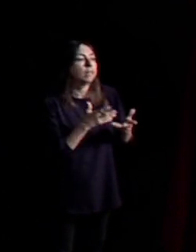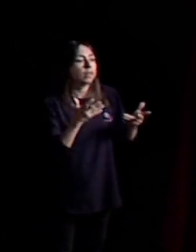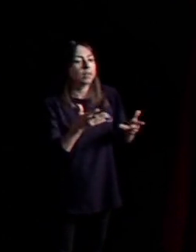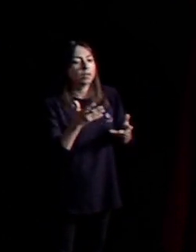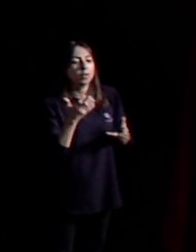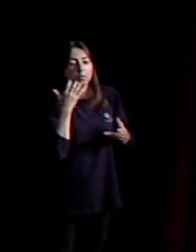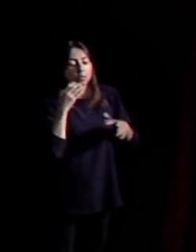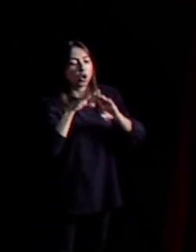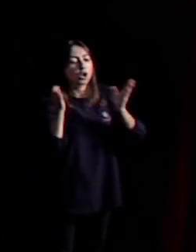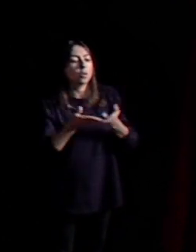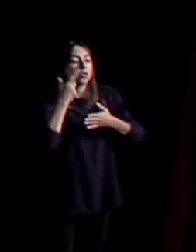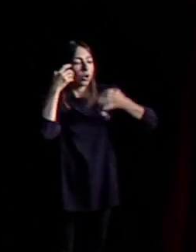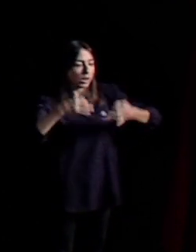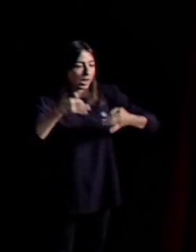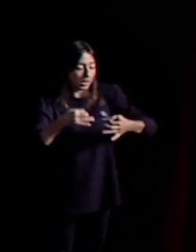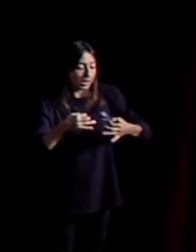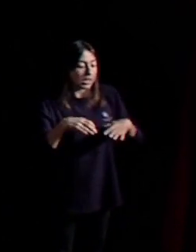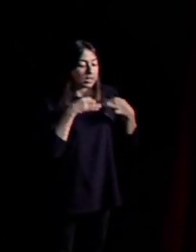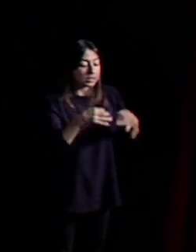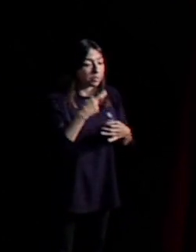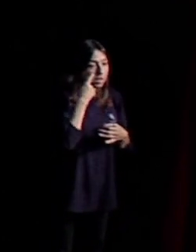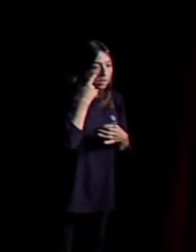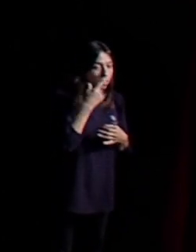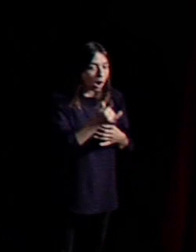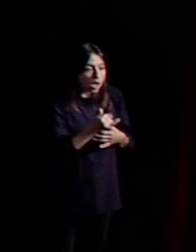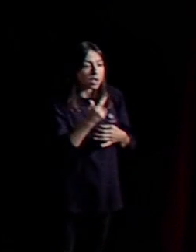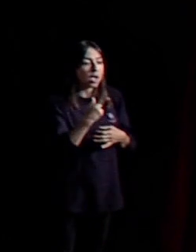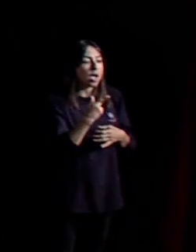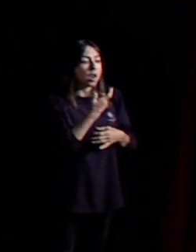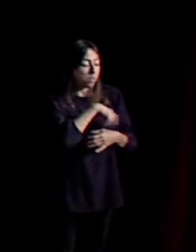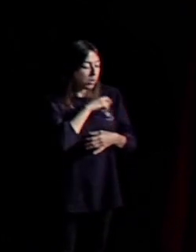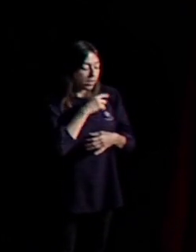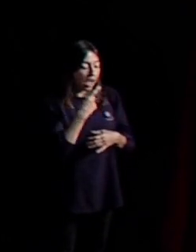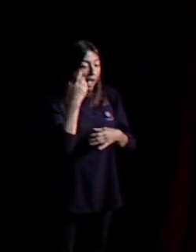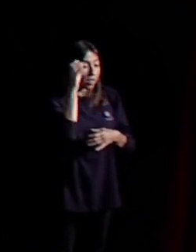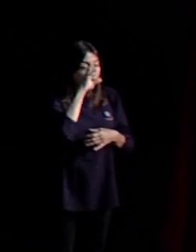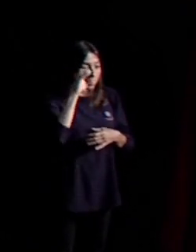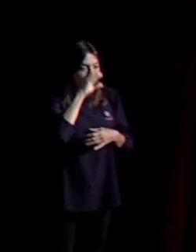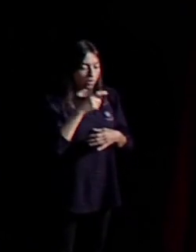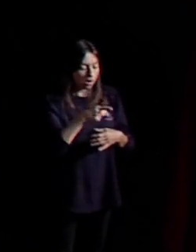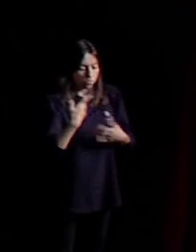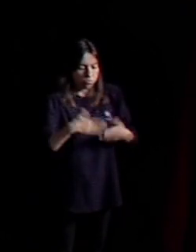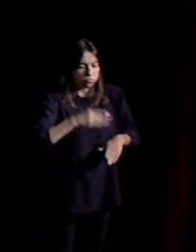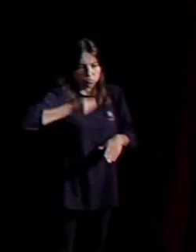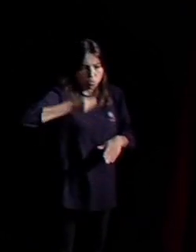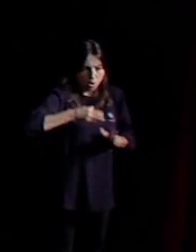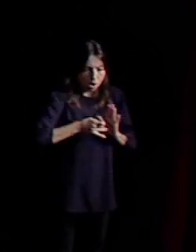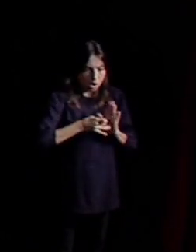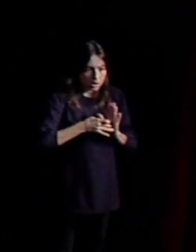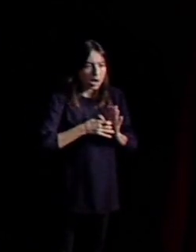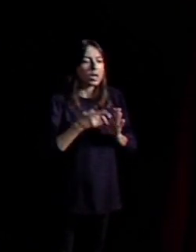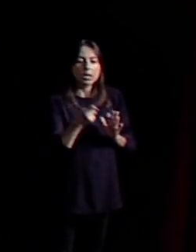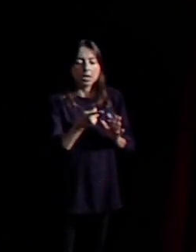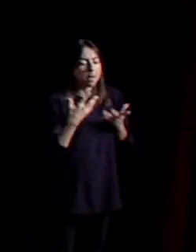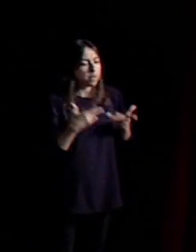en el mundo real, ¿no? Siempre hay indicios, está ahí la policía científica, que son unos máquinas, y enseguida sacan